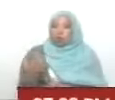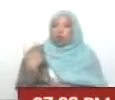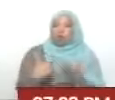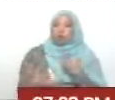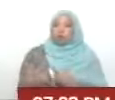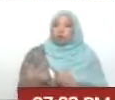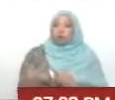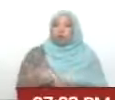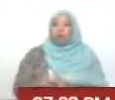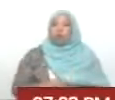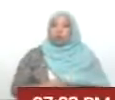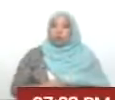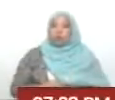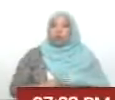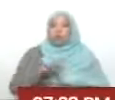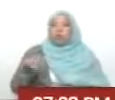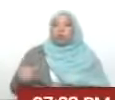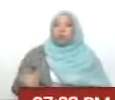algún daño.